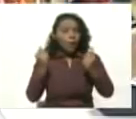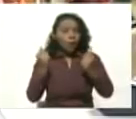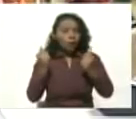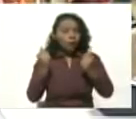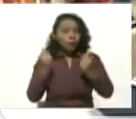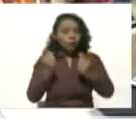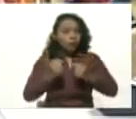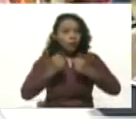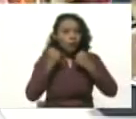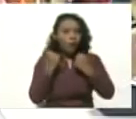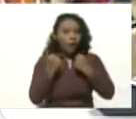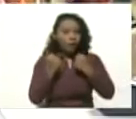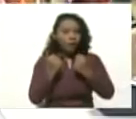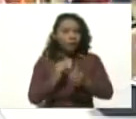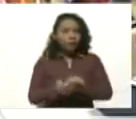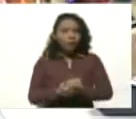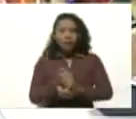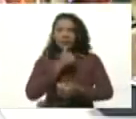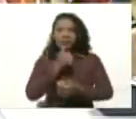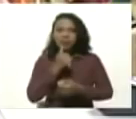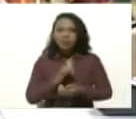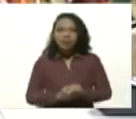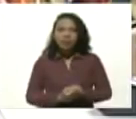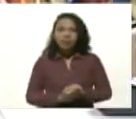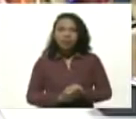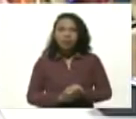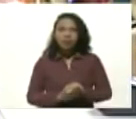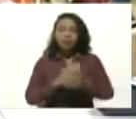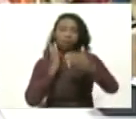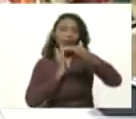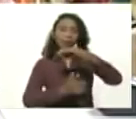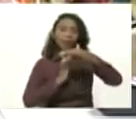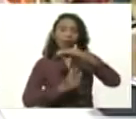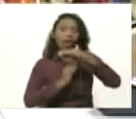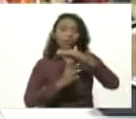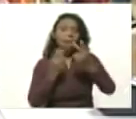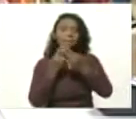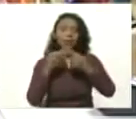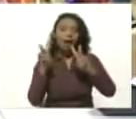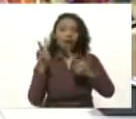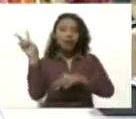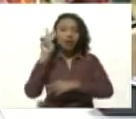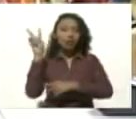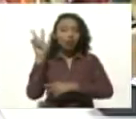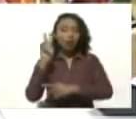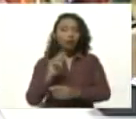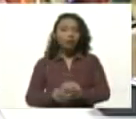forzadas. ¿De quiénes? De migrantes pacíficos venezolanos,